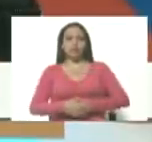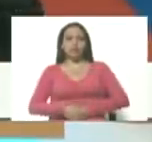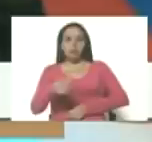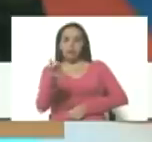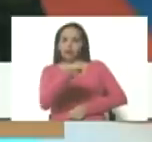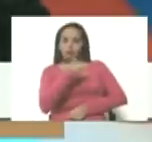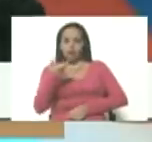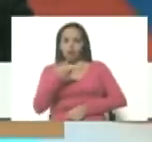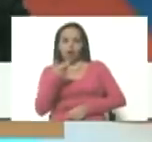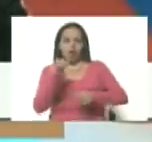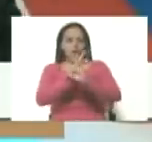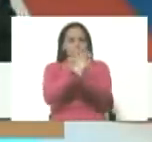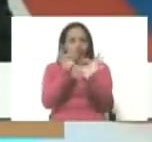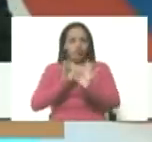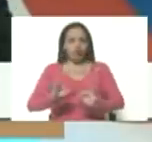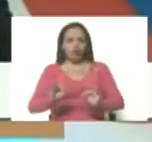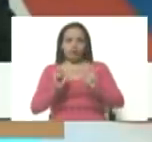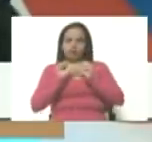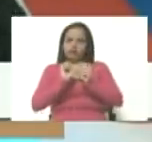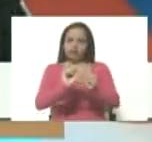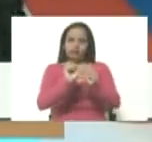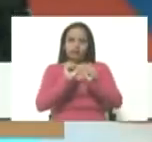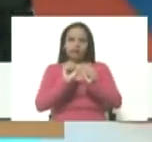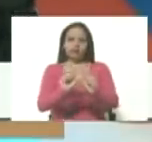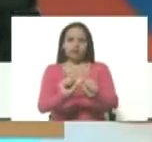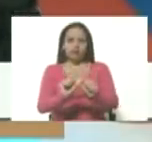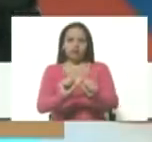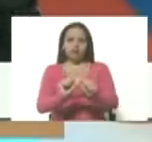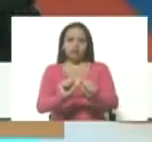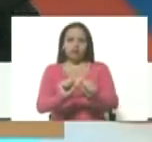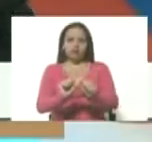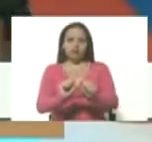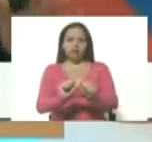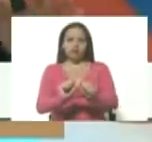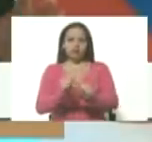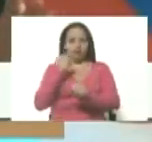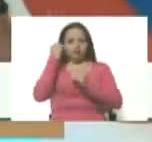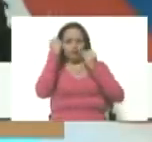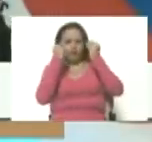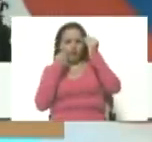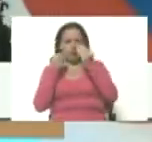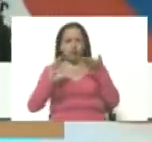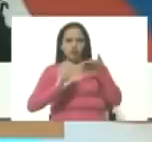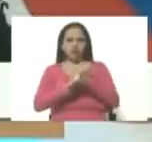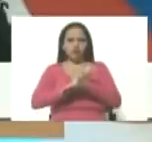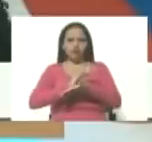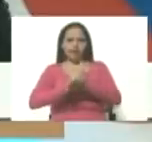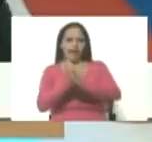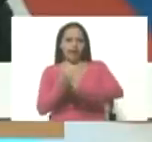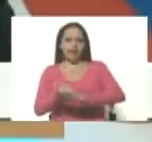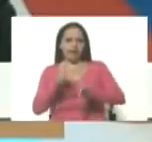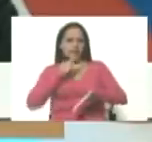buscando la manera de continuar su espiral de desestabilización.